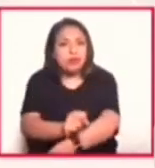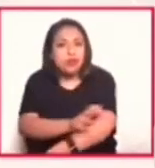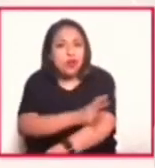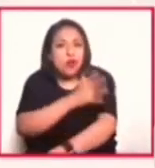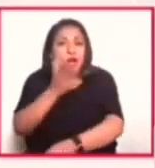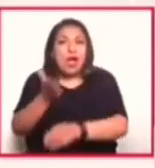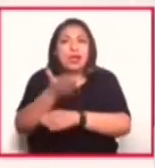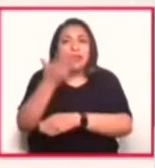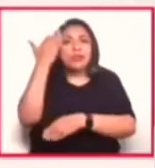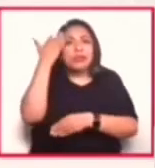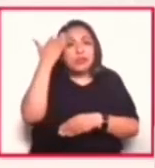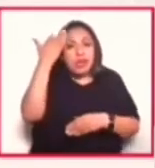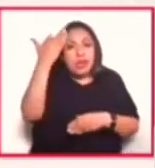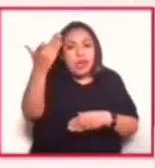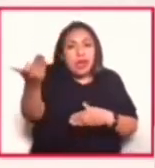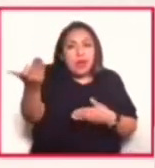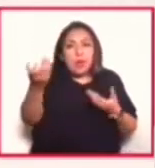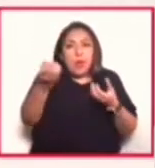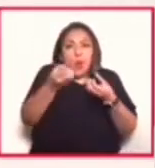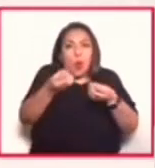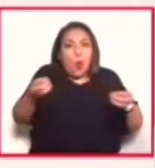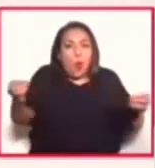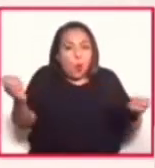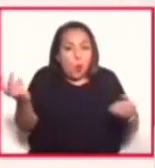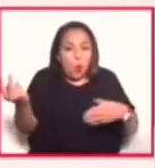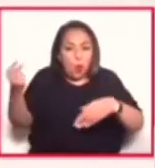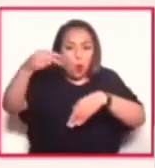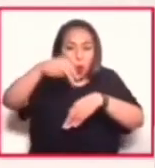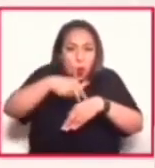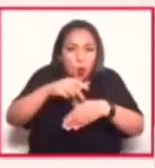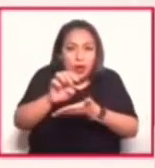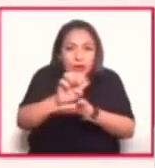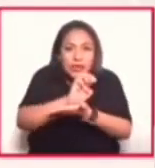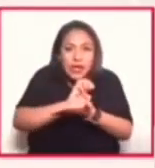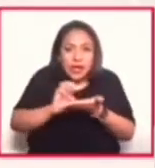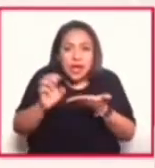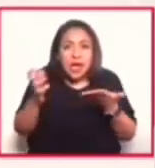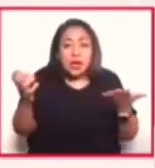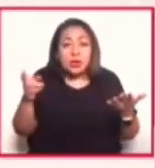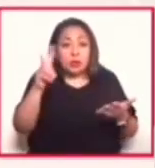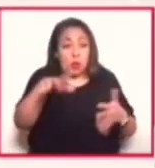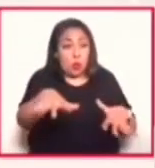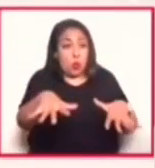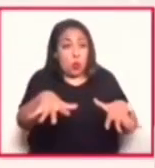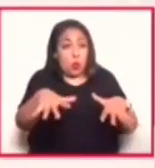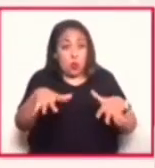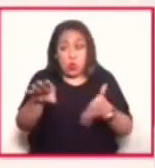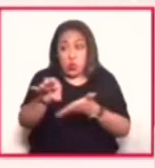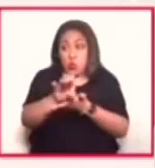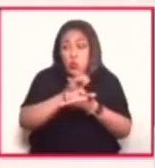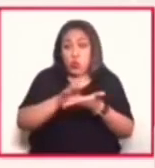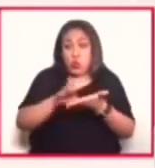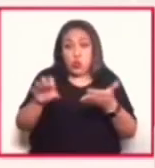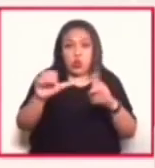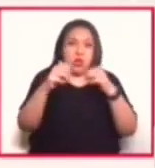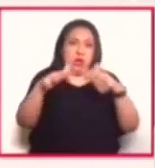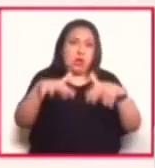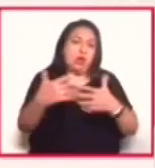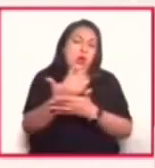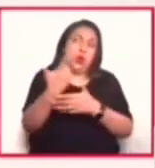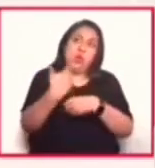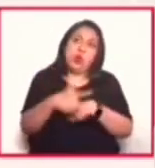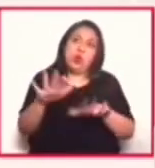que estuvimos sin estar en un escenario, y qué escenario además, ¿no? Entonces, bueno,